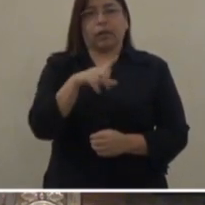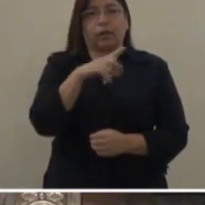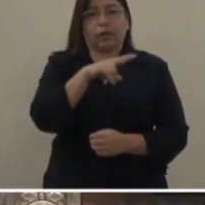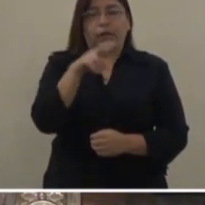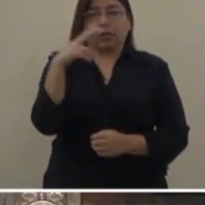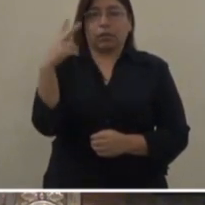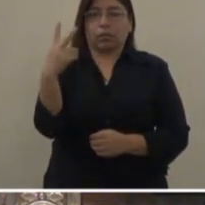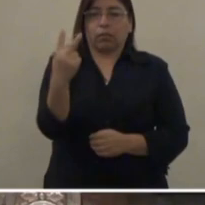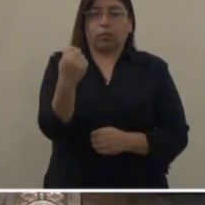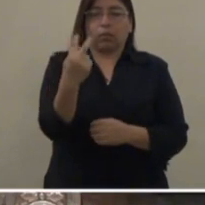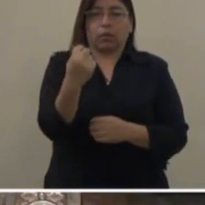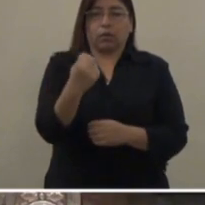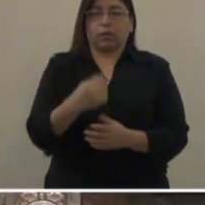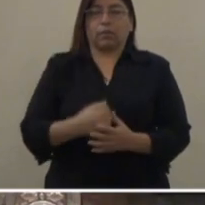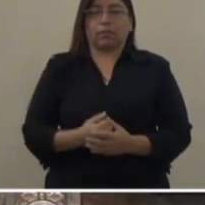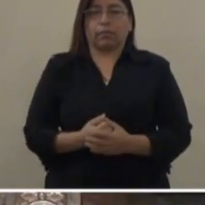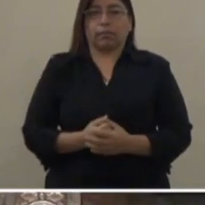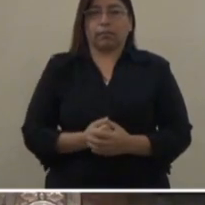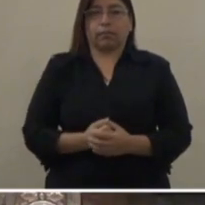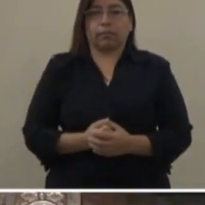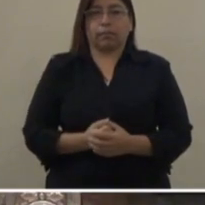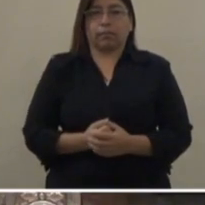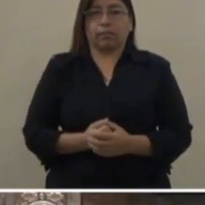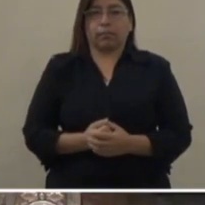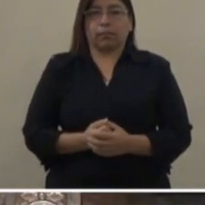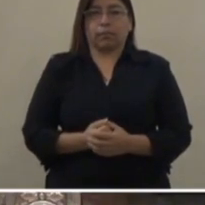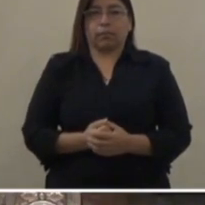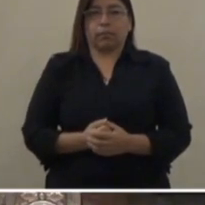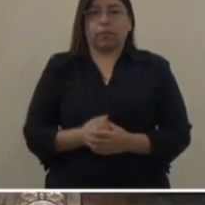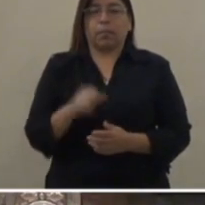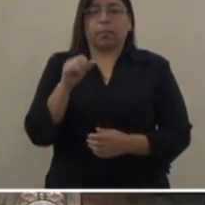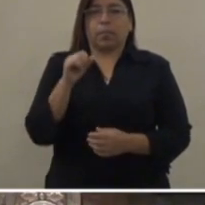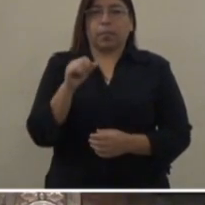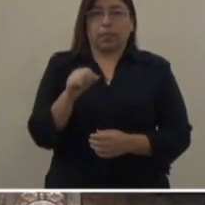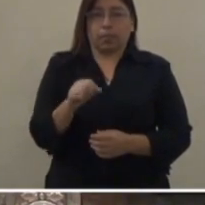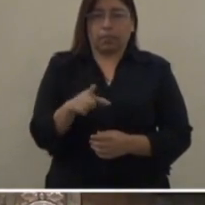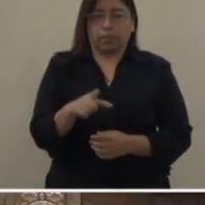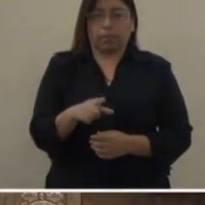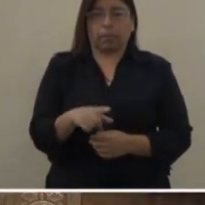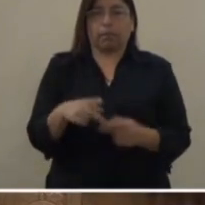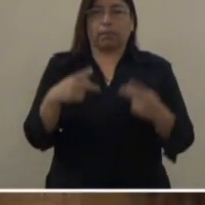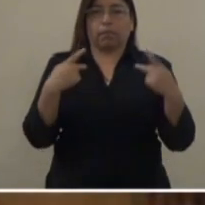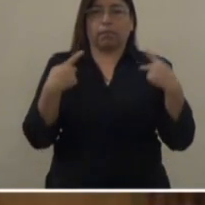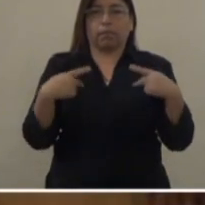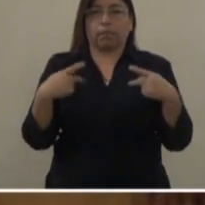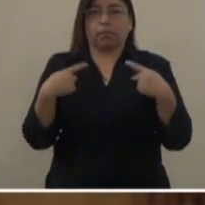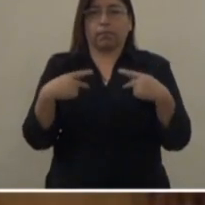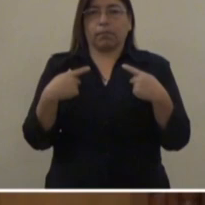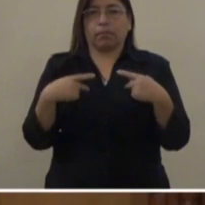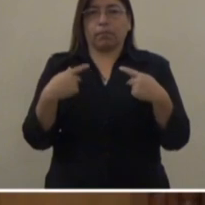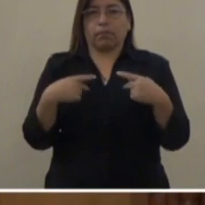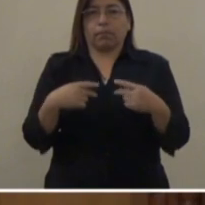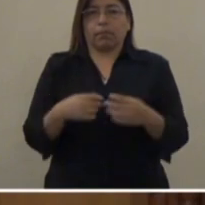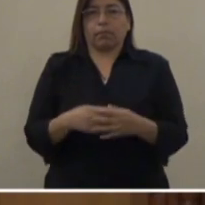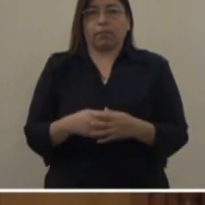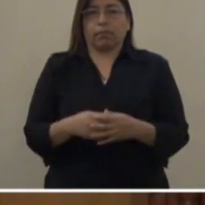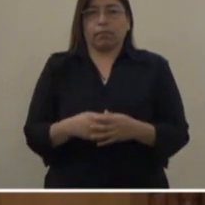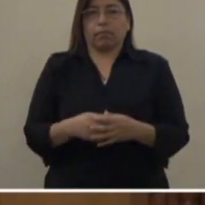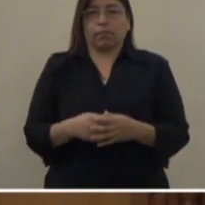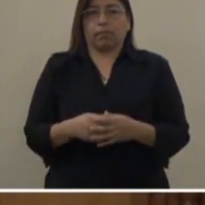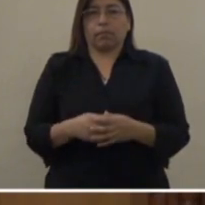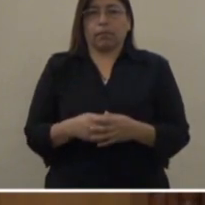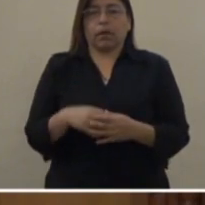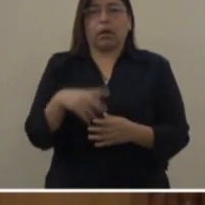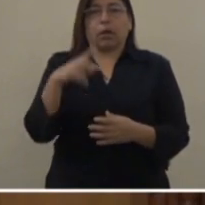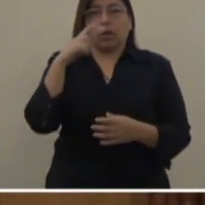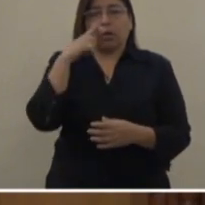medio de la televisión y también por a todas aquellas personas que, ya sea por televisión o por las